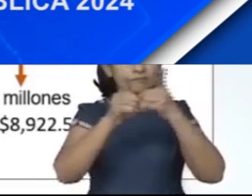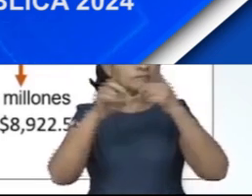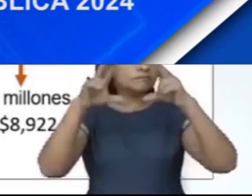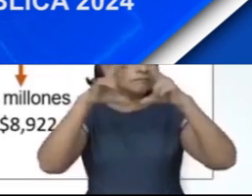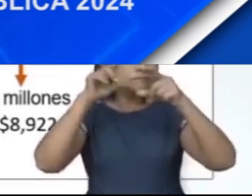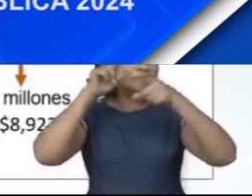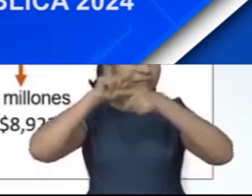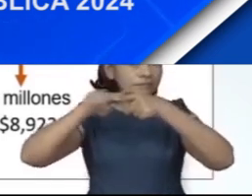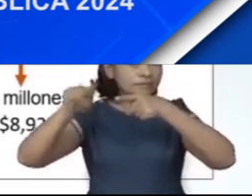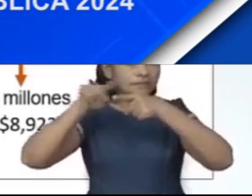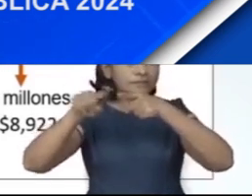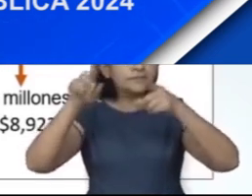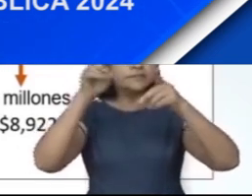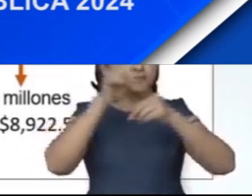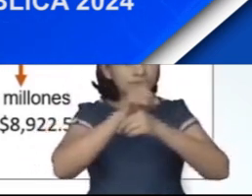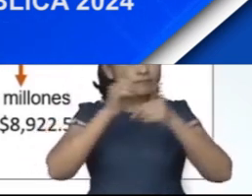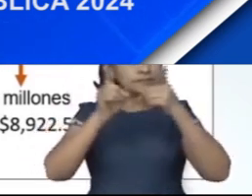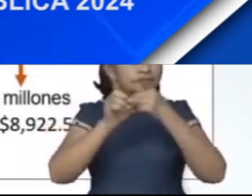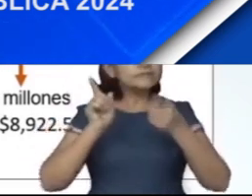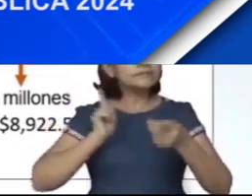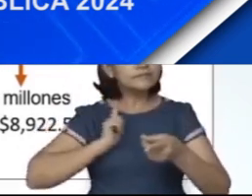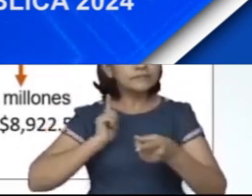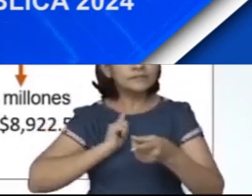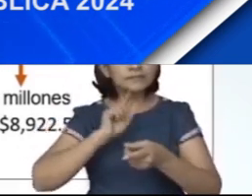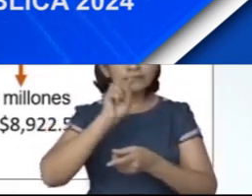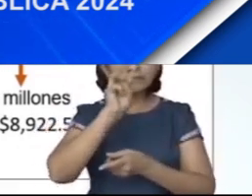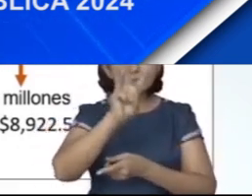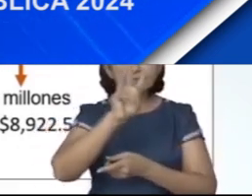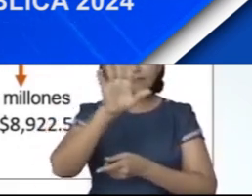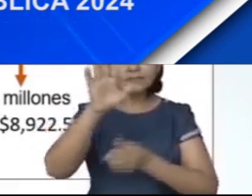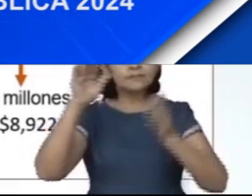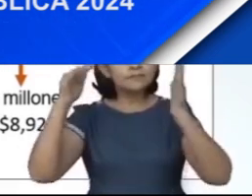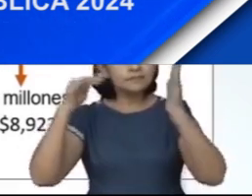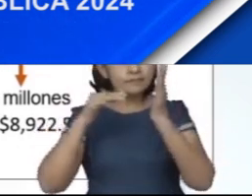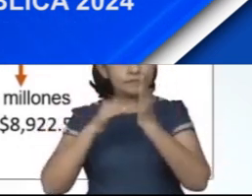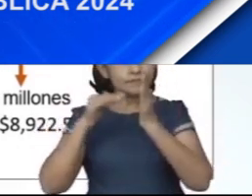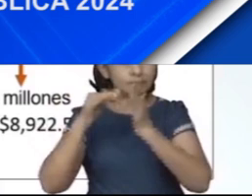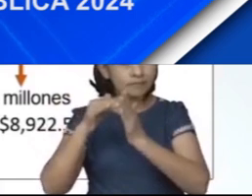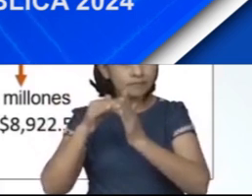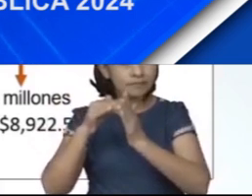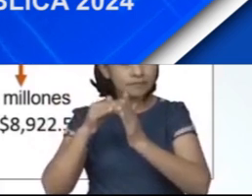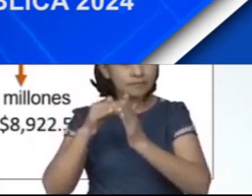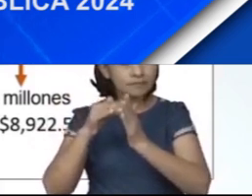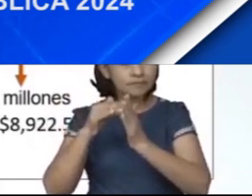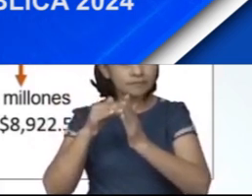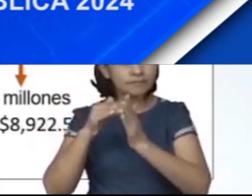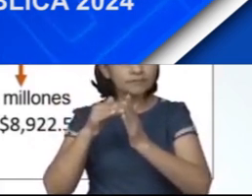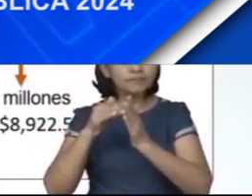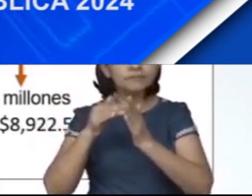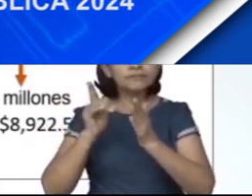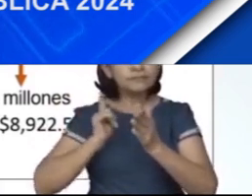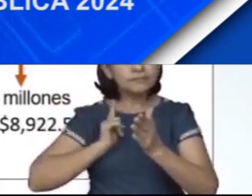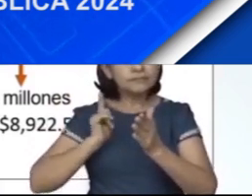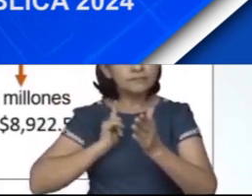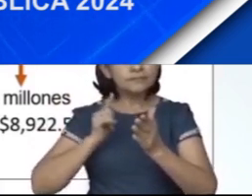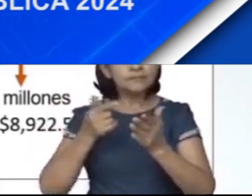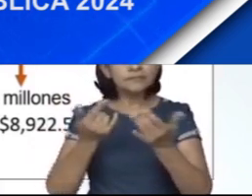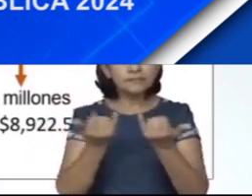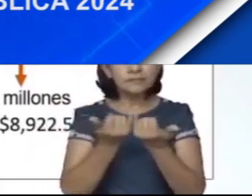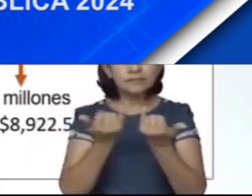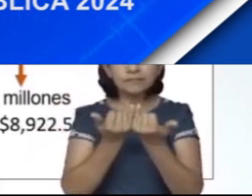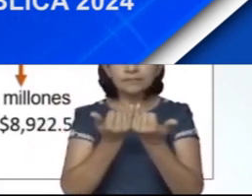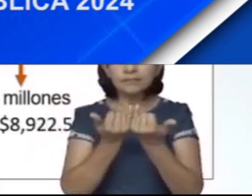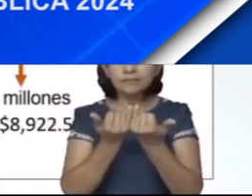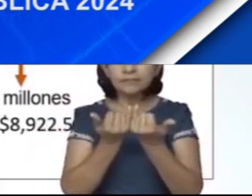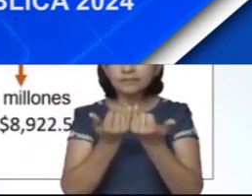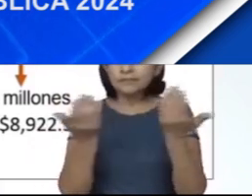pública garantizado de 35 mil millones, que está provisionado